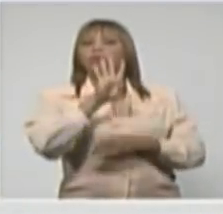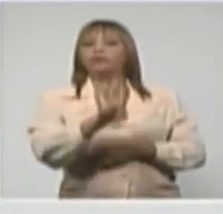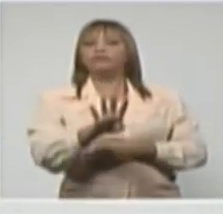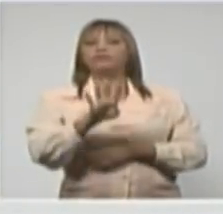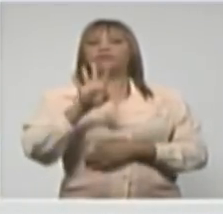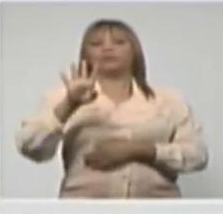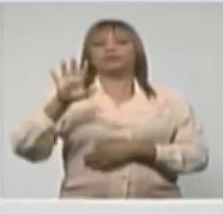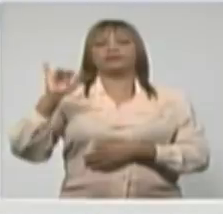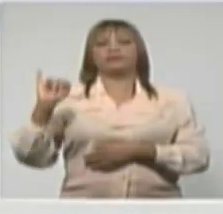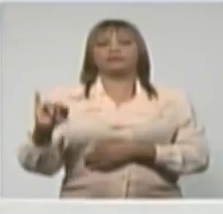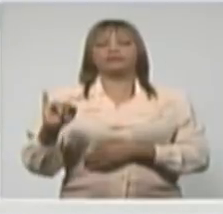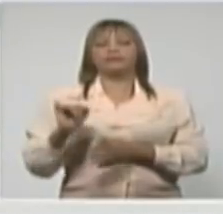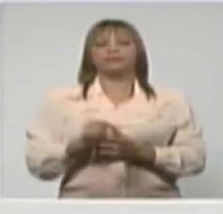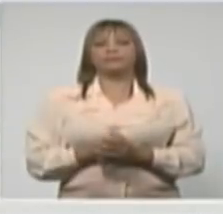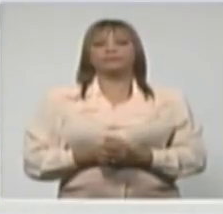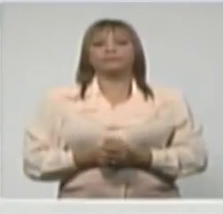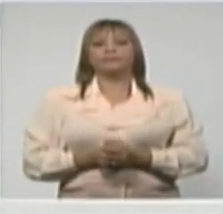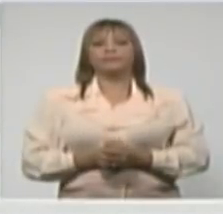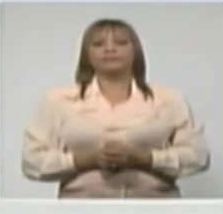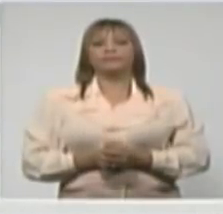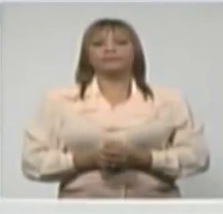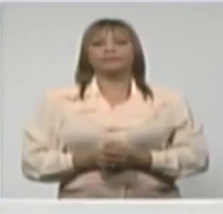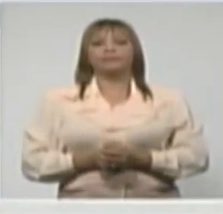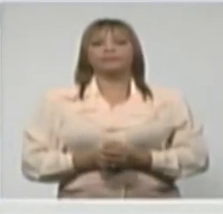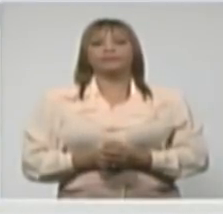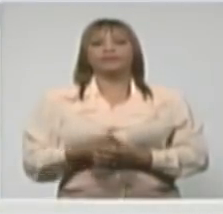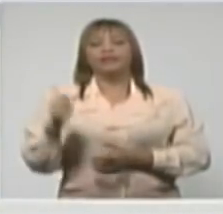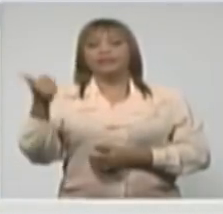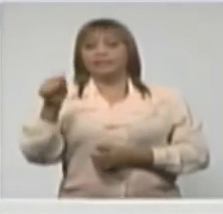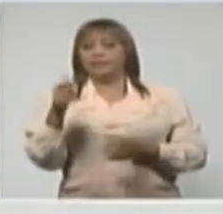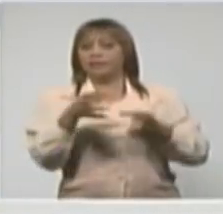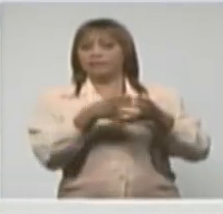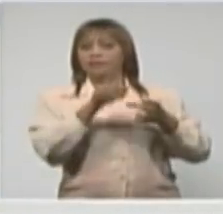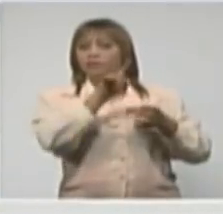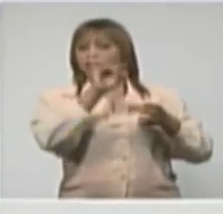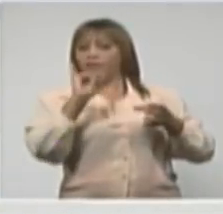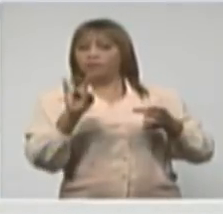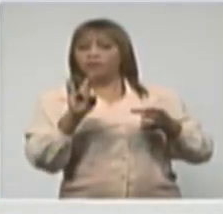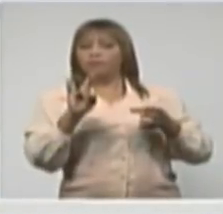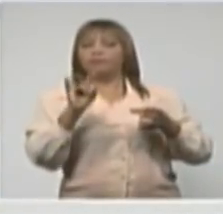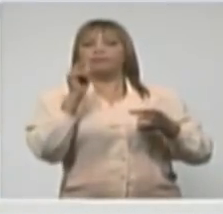446. 10 de los 19 son del sexo masculino,